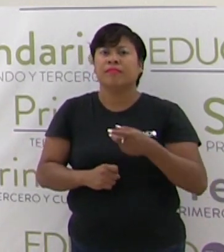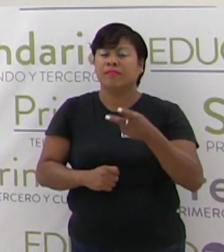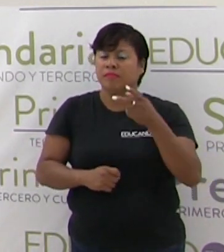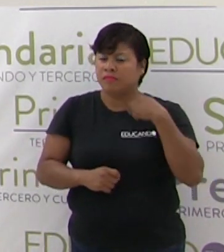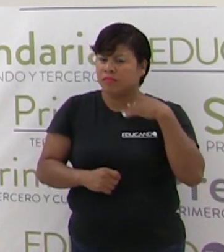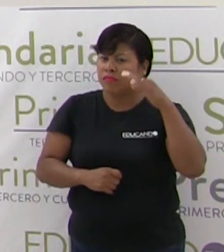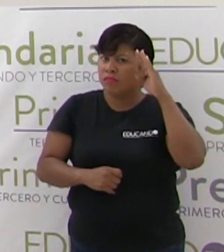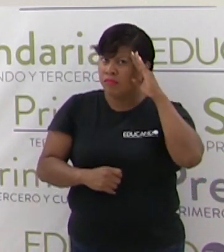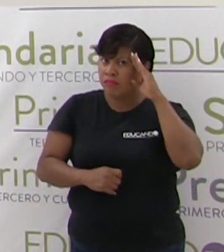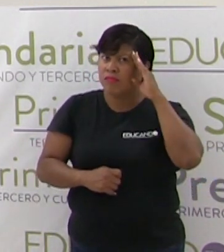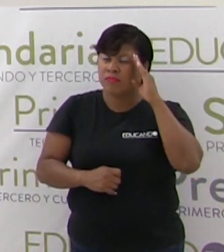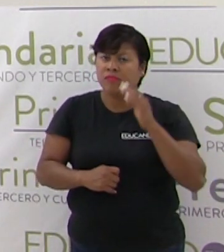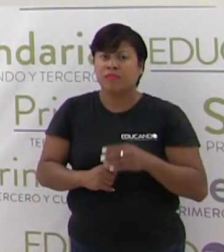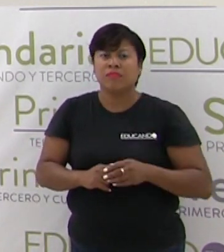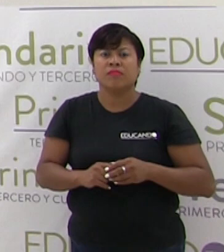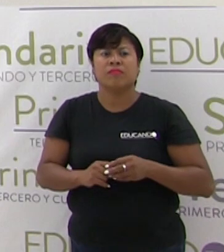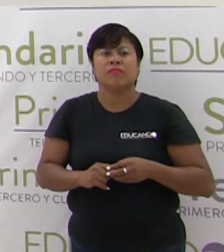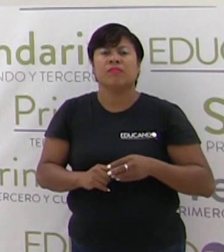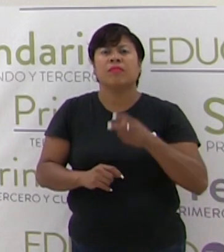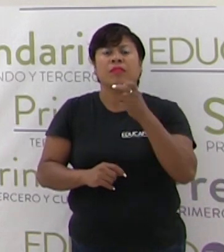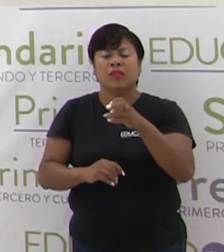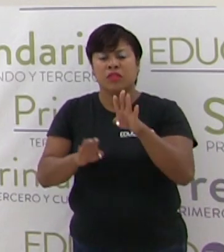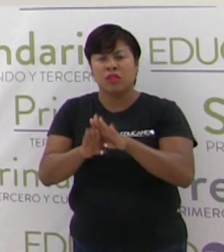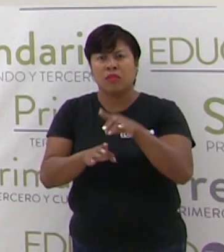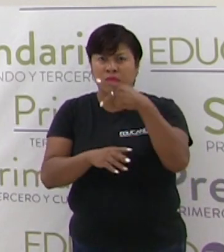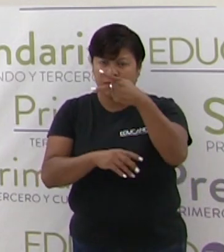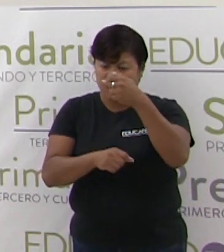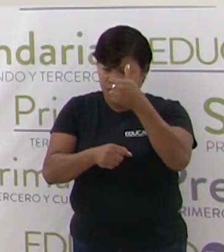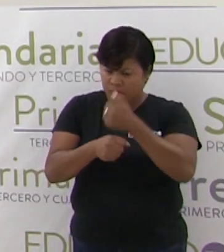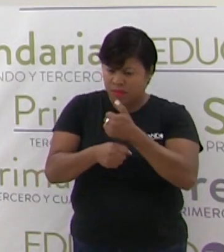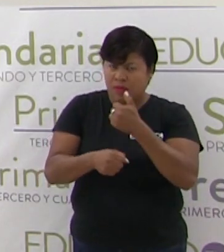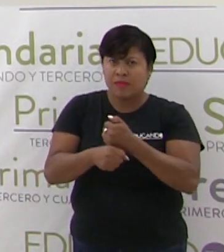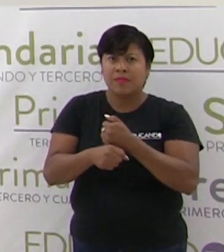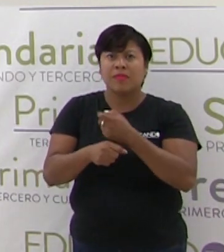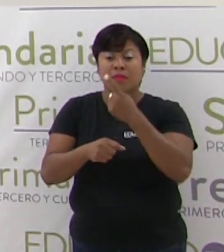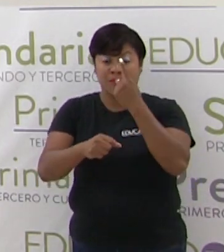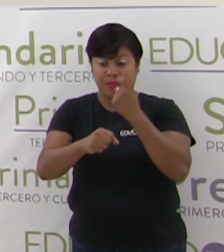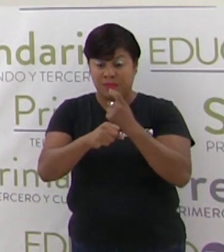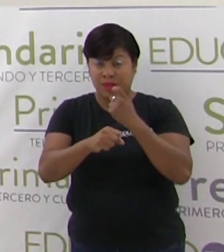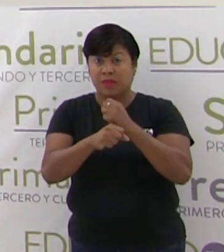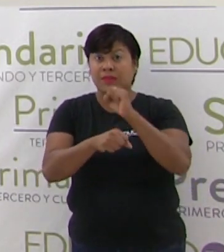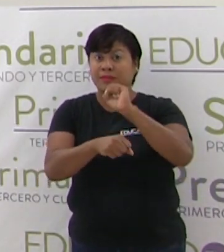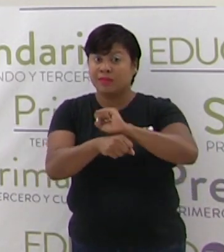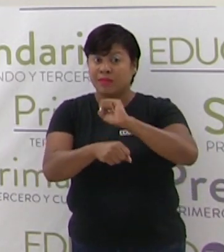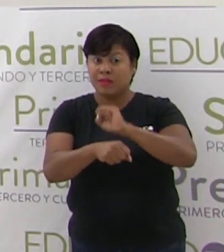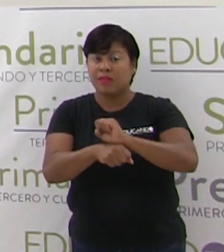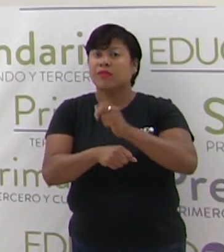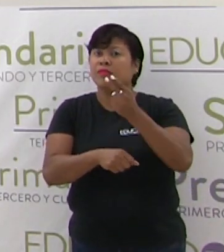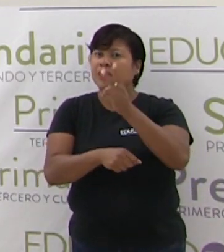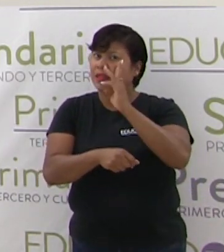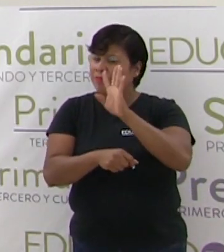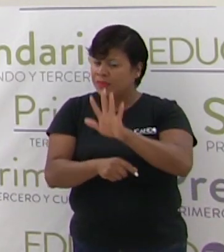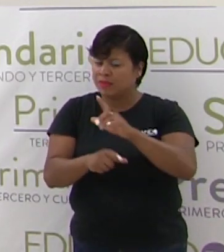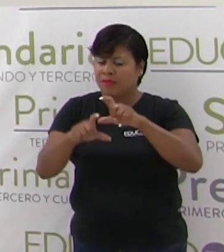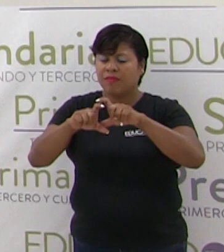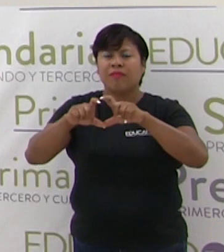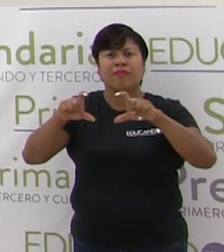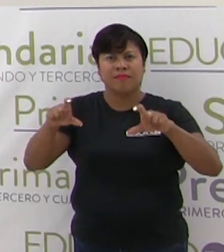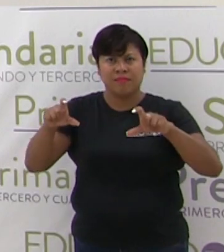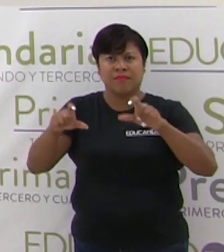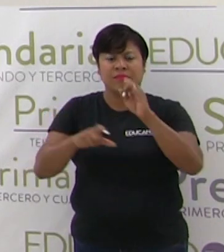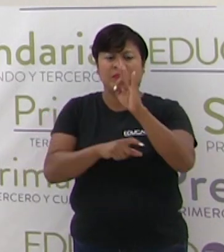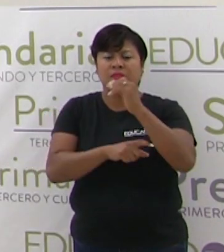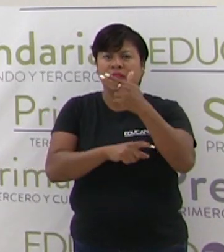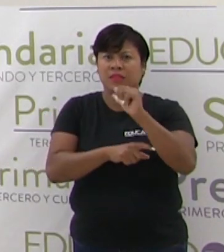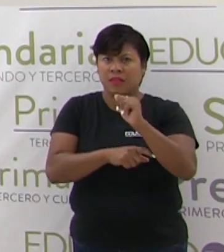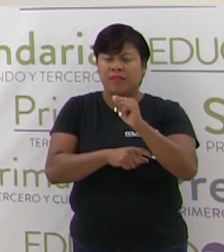Creo que a lo largo ya de la primaria y del primer año ustedes han visto las fichas. Les voy a decir algo,